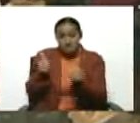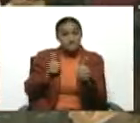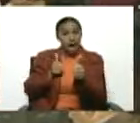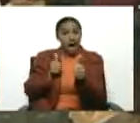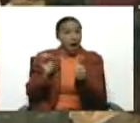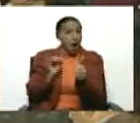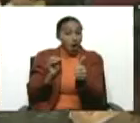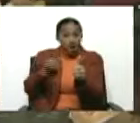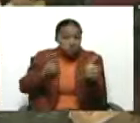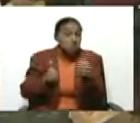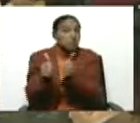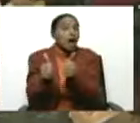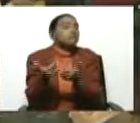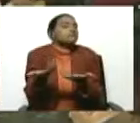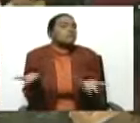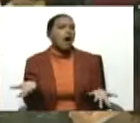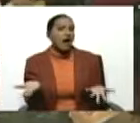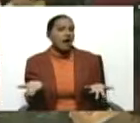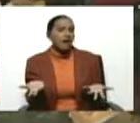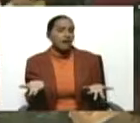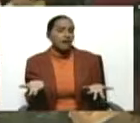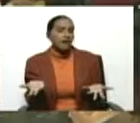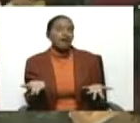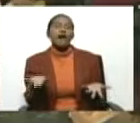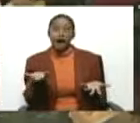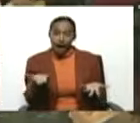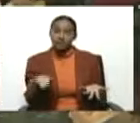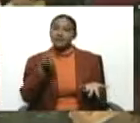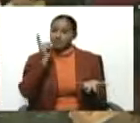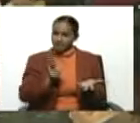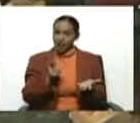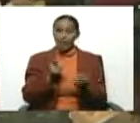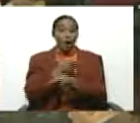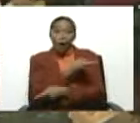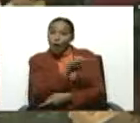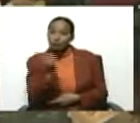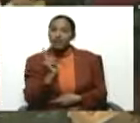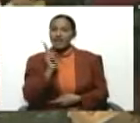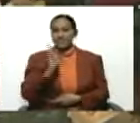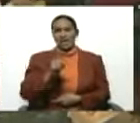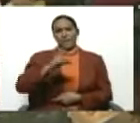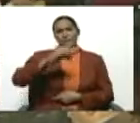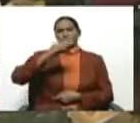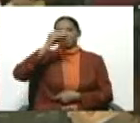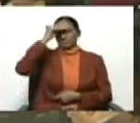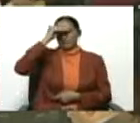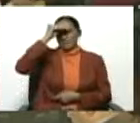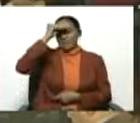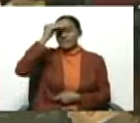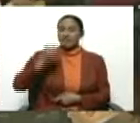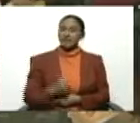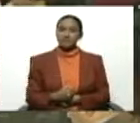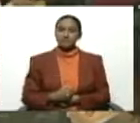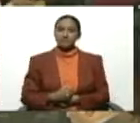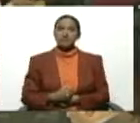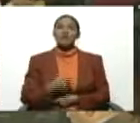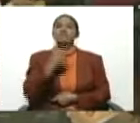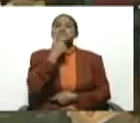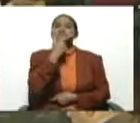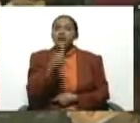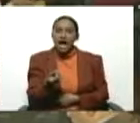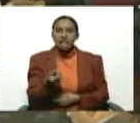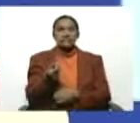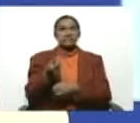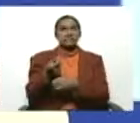así ustedes están digamos en la cresta ustedes van a tener digamos van a obtener factores